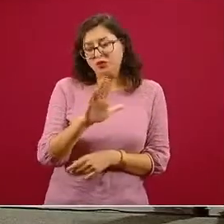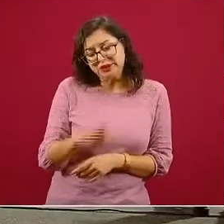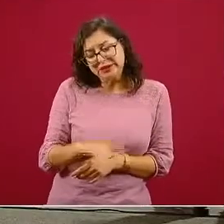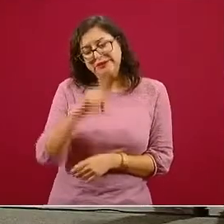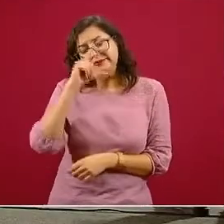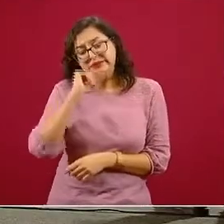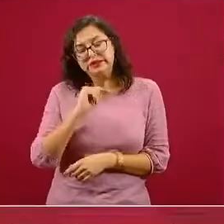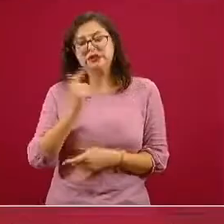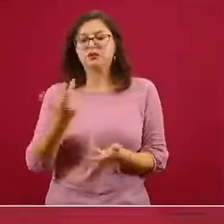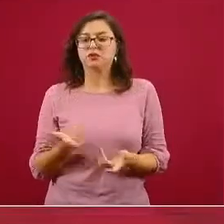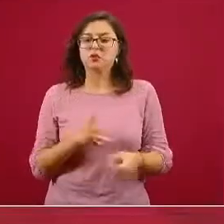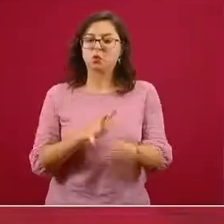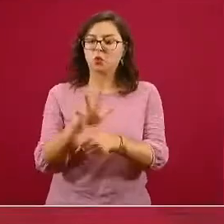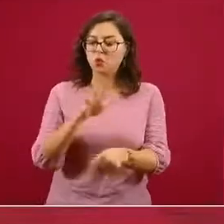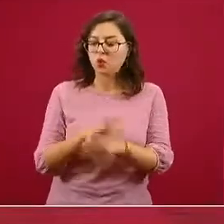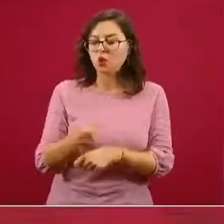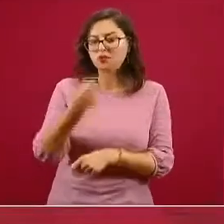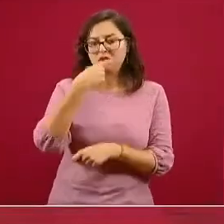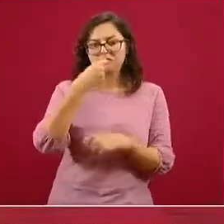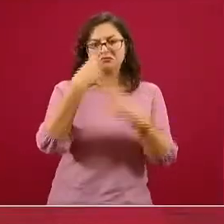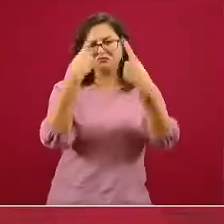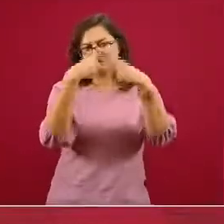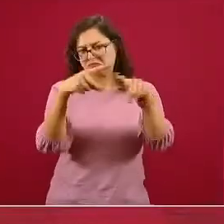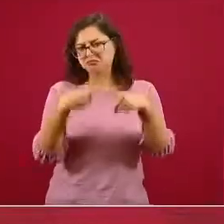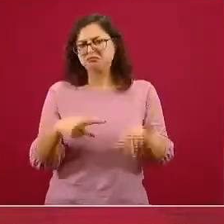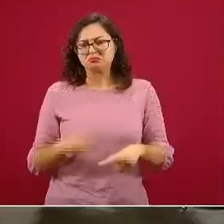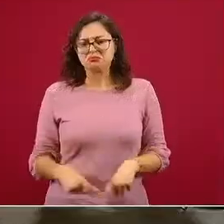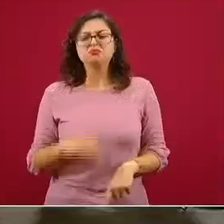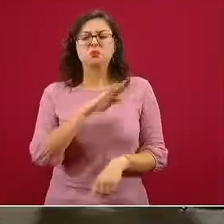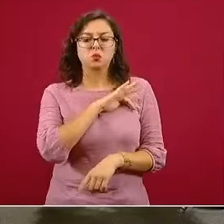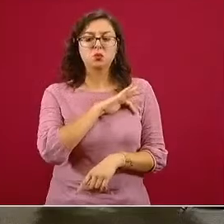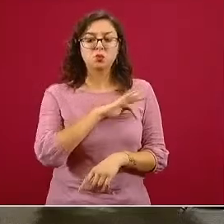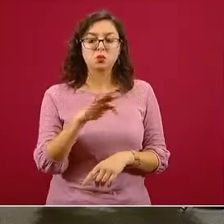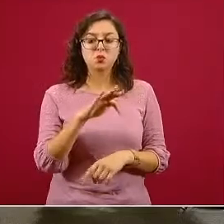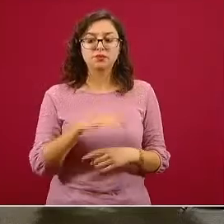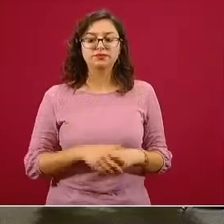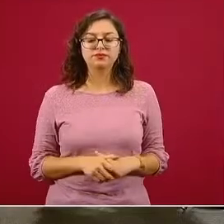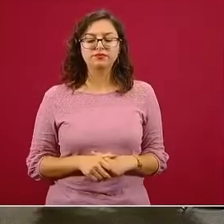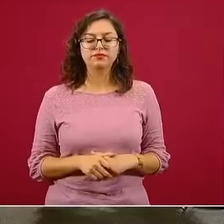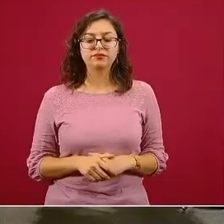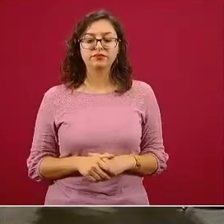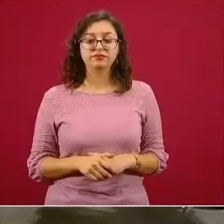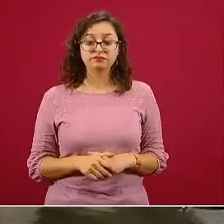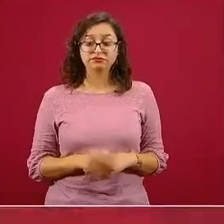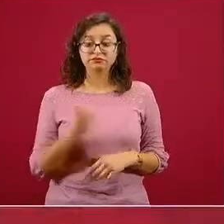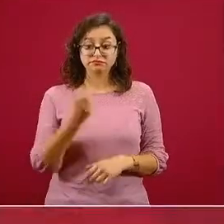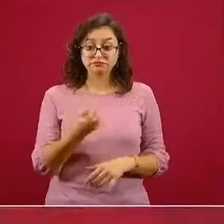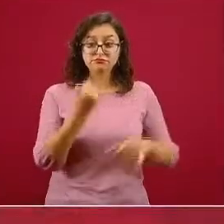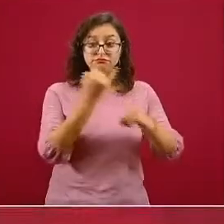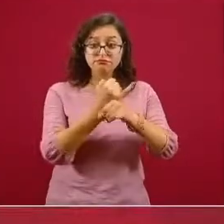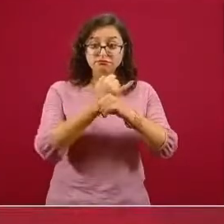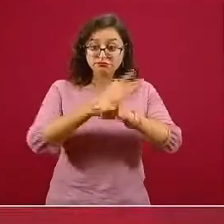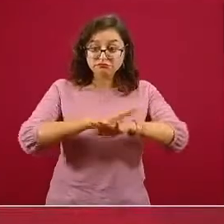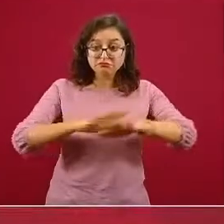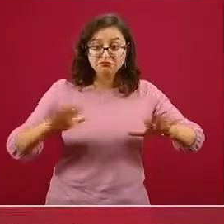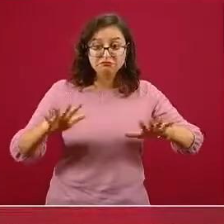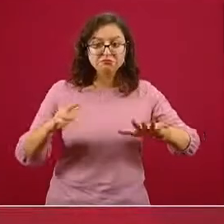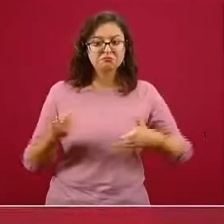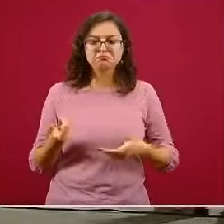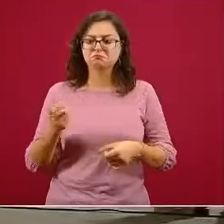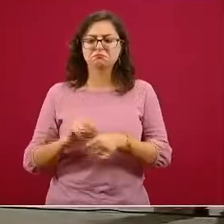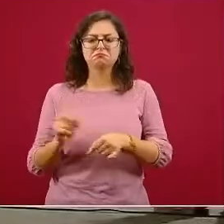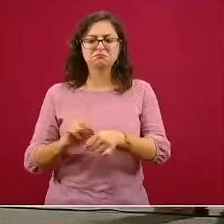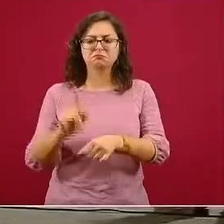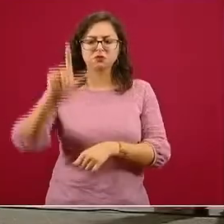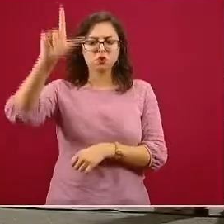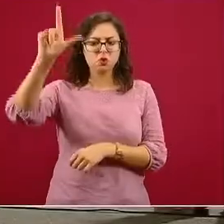desenlaces, los tratamientos que utilizan, etcétera, etcétera. Ahora, esa información es la que presentamos casi todos los